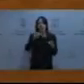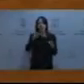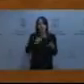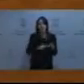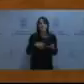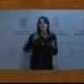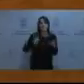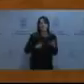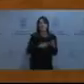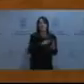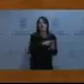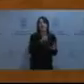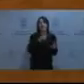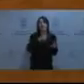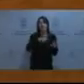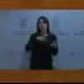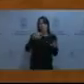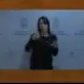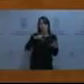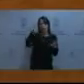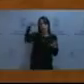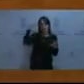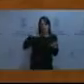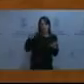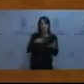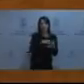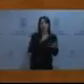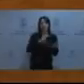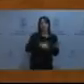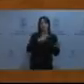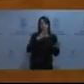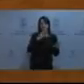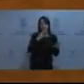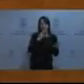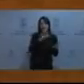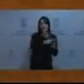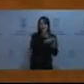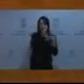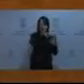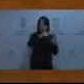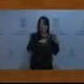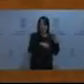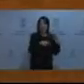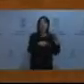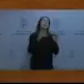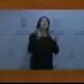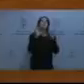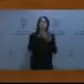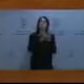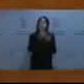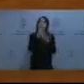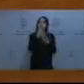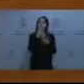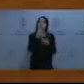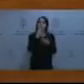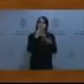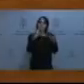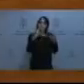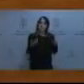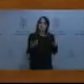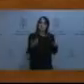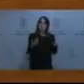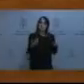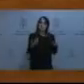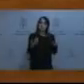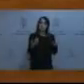Santander, 22 centros de salud de estas provincias, en este caso, tienen aplicando